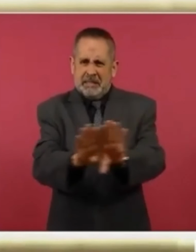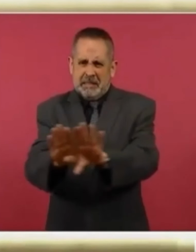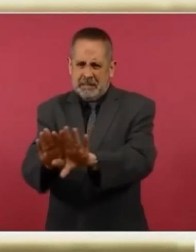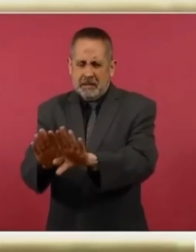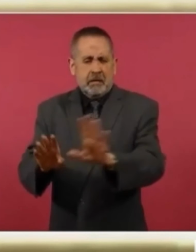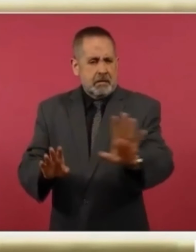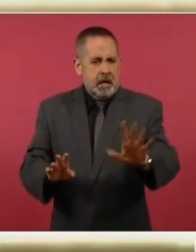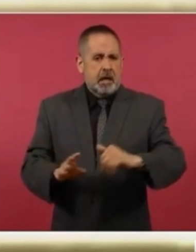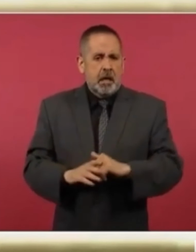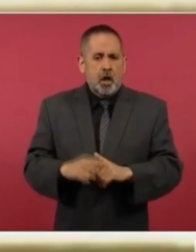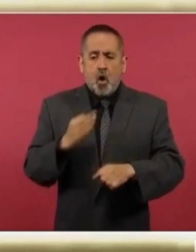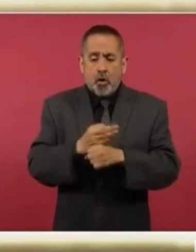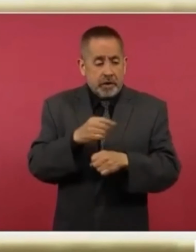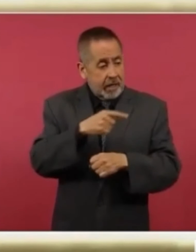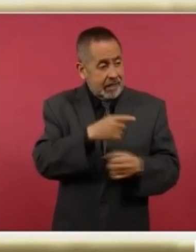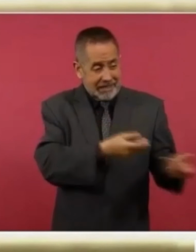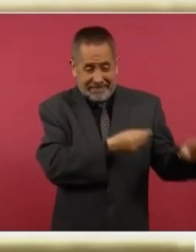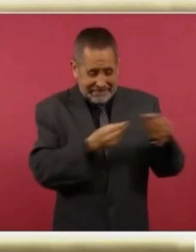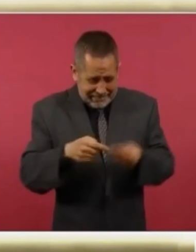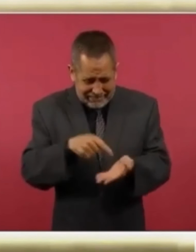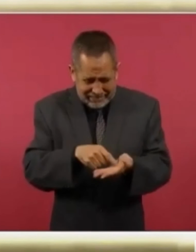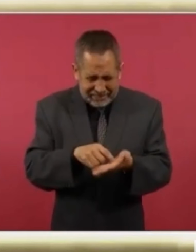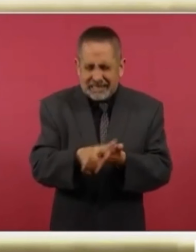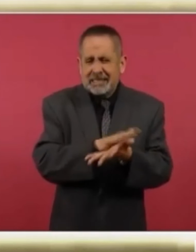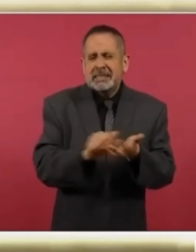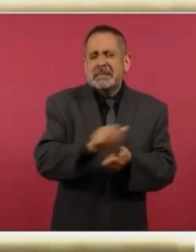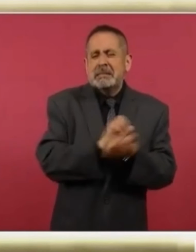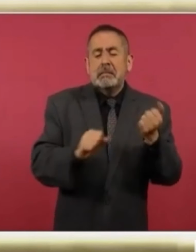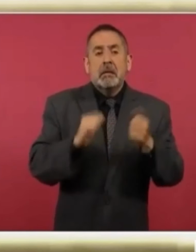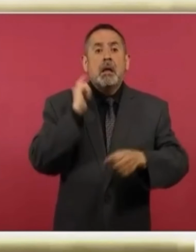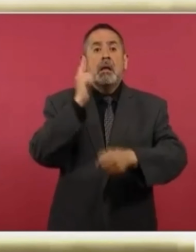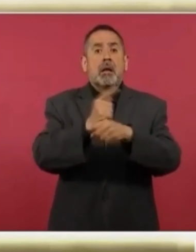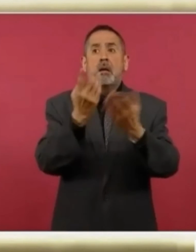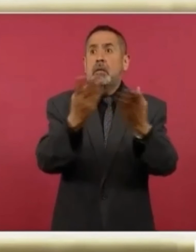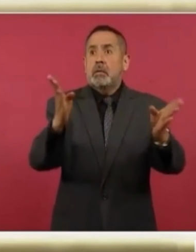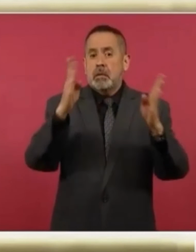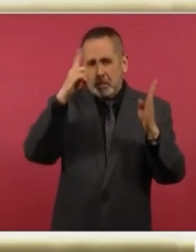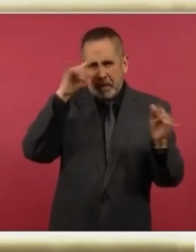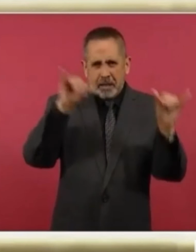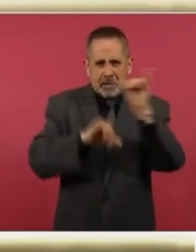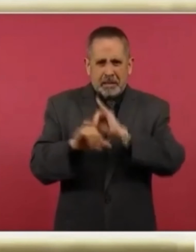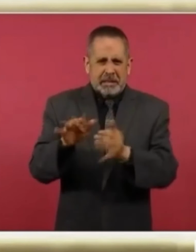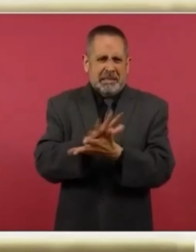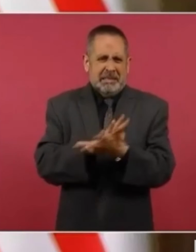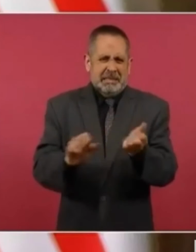y estamos destruyendo laboratorios.